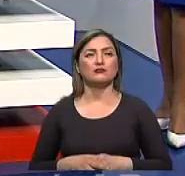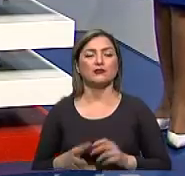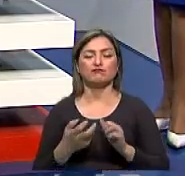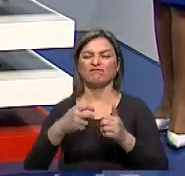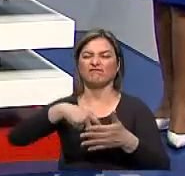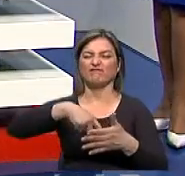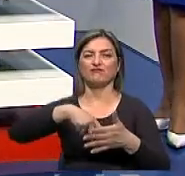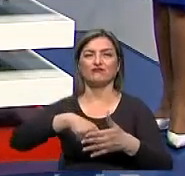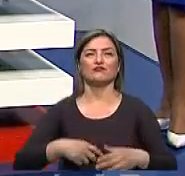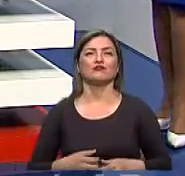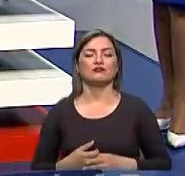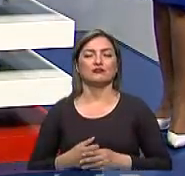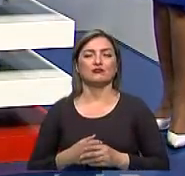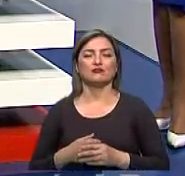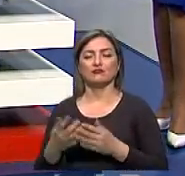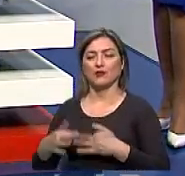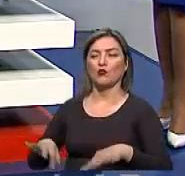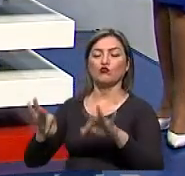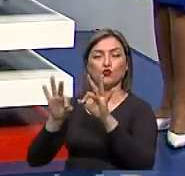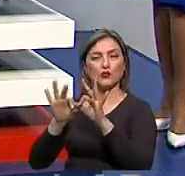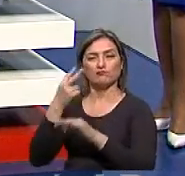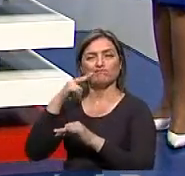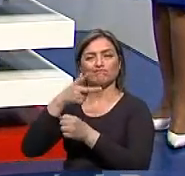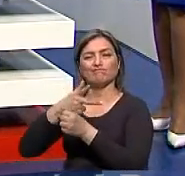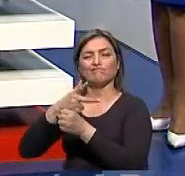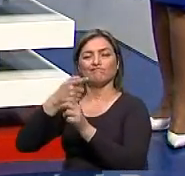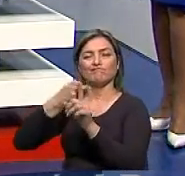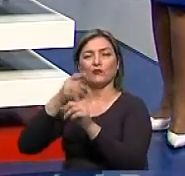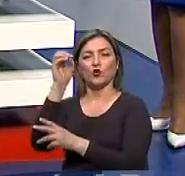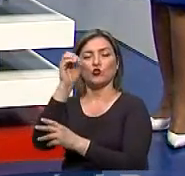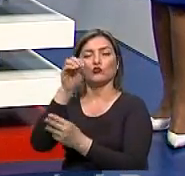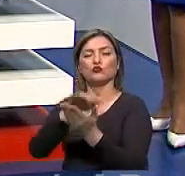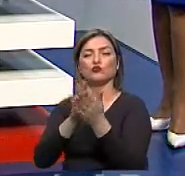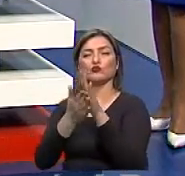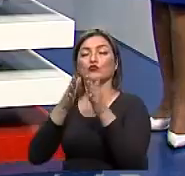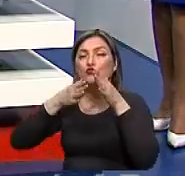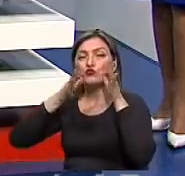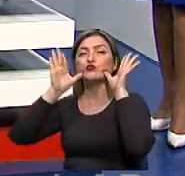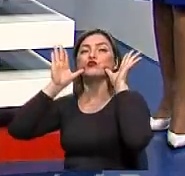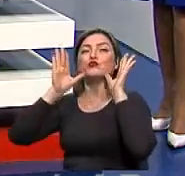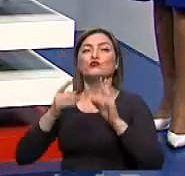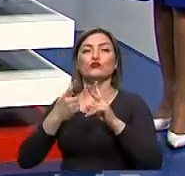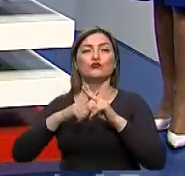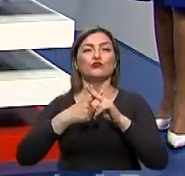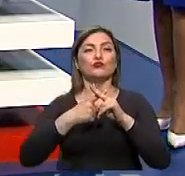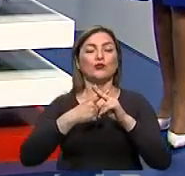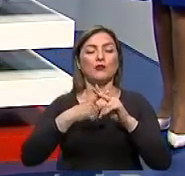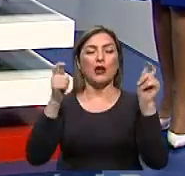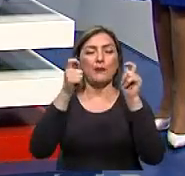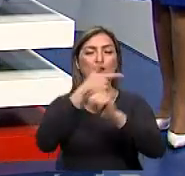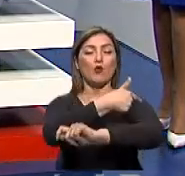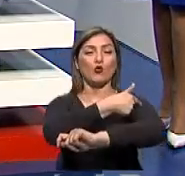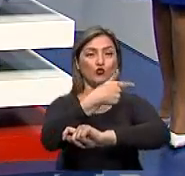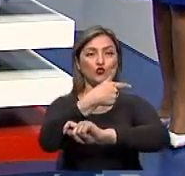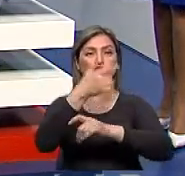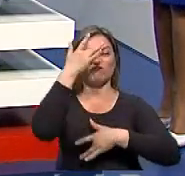Así es, así es. Y es muy importante, como vimos ya a partir de los meses de octubre, noviembre y diciembre empiezan ya las campañas de vacunación